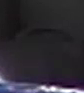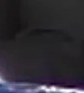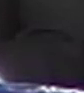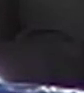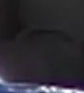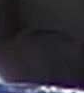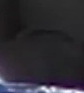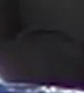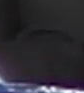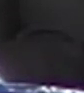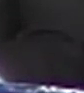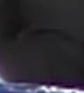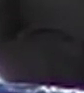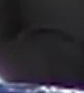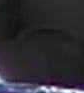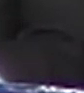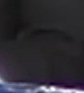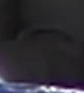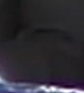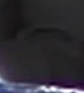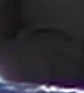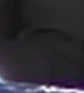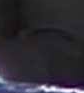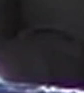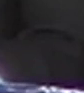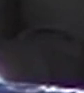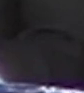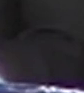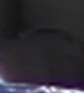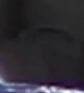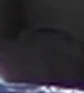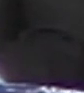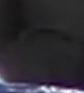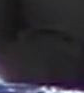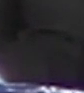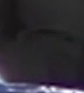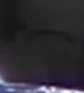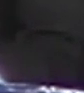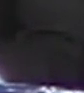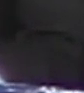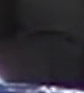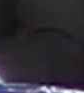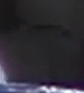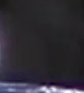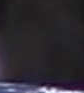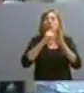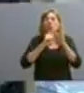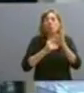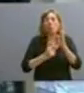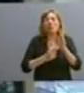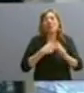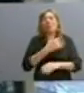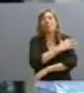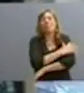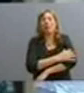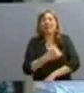del ingreso y muy especialmente que fortalezca nuestra clase media y que saque de la pobreza extrema a todos los compatriotas. En el